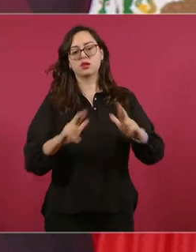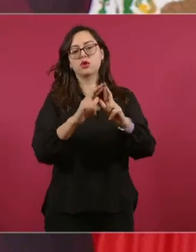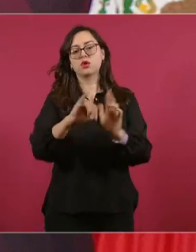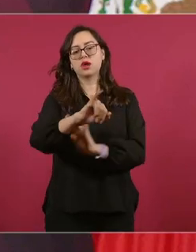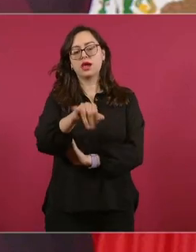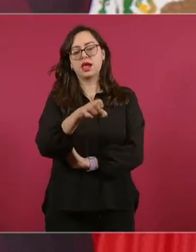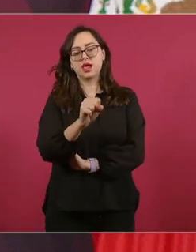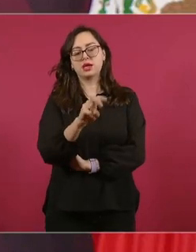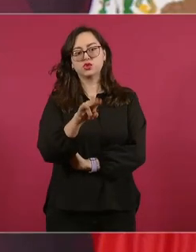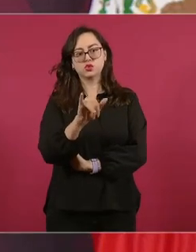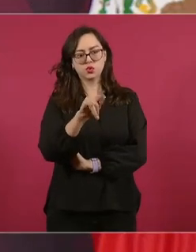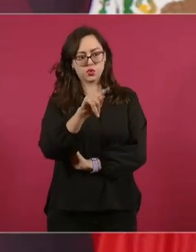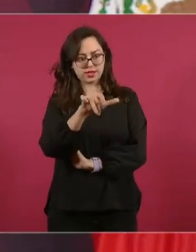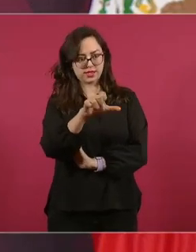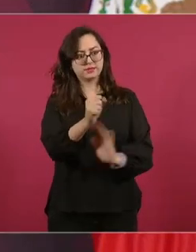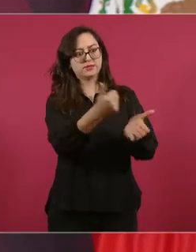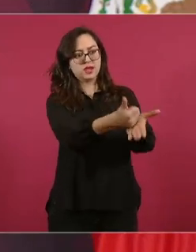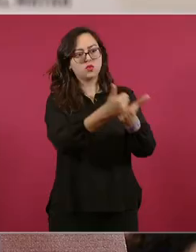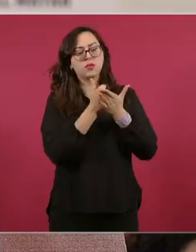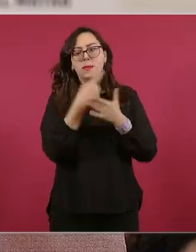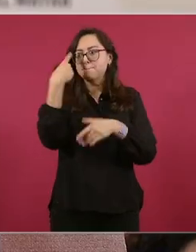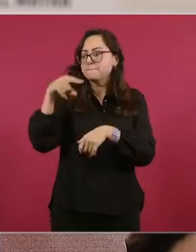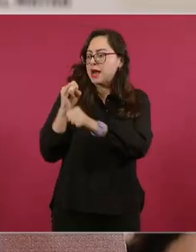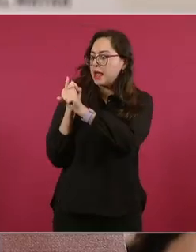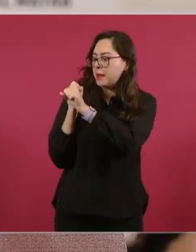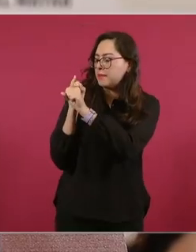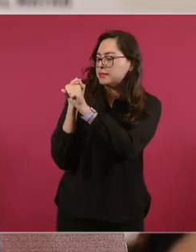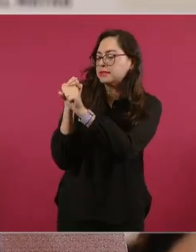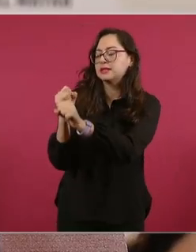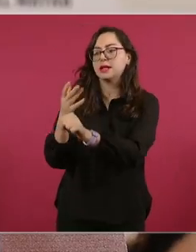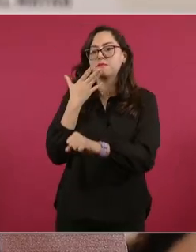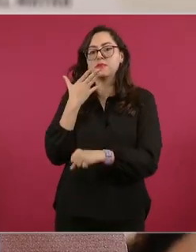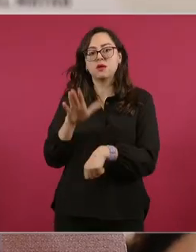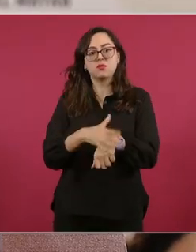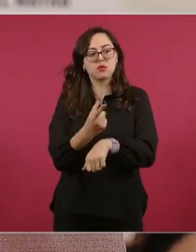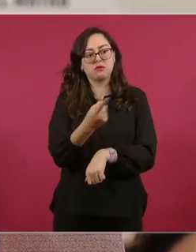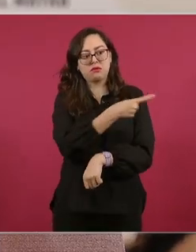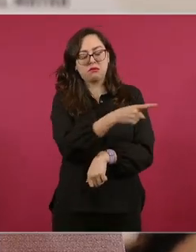conozco jesuitas casi santos,